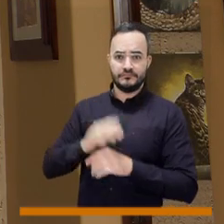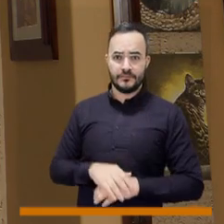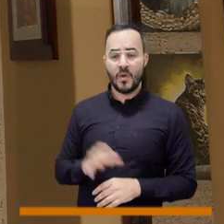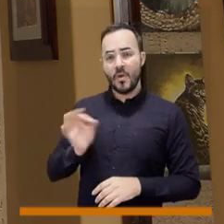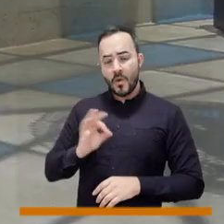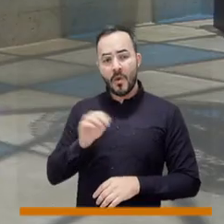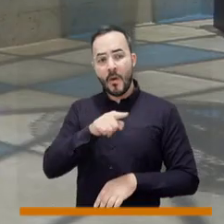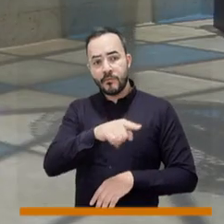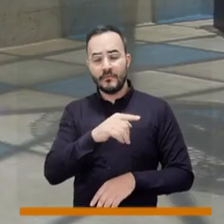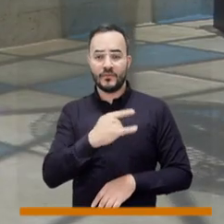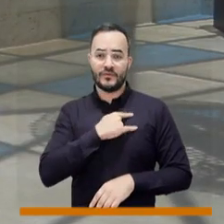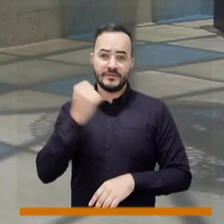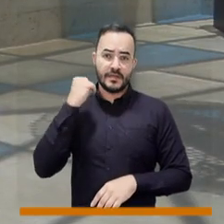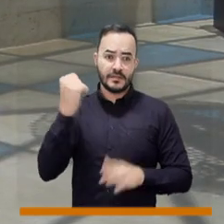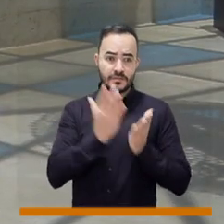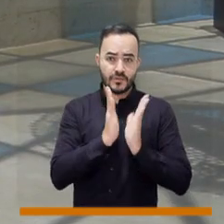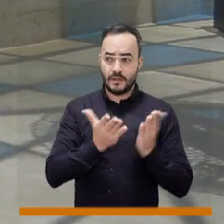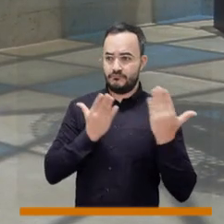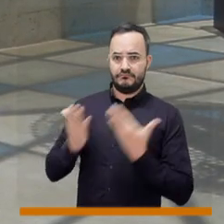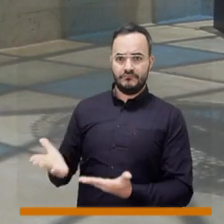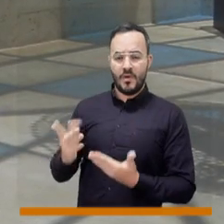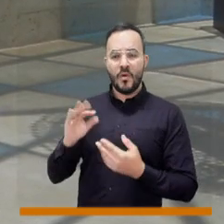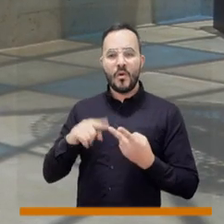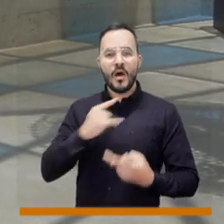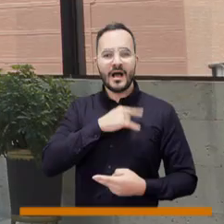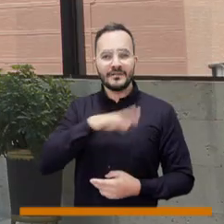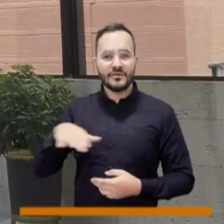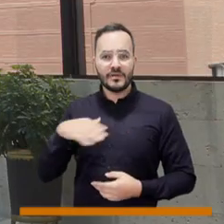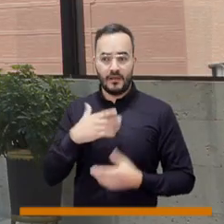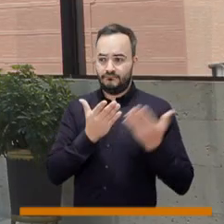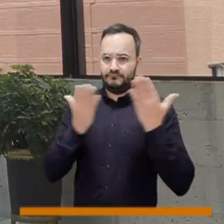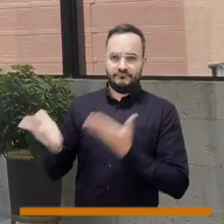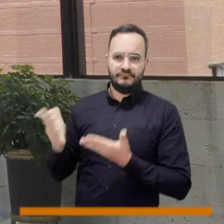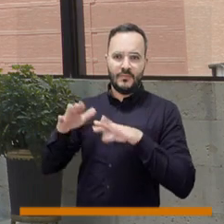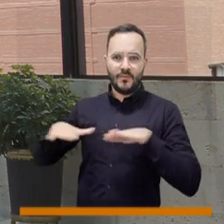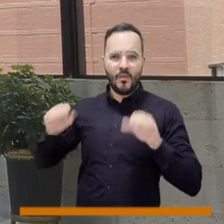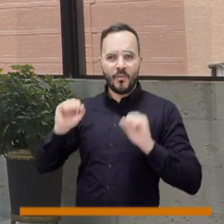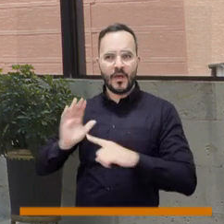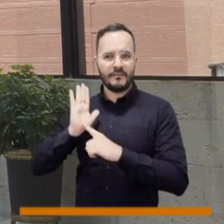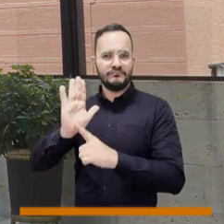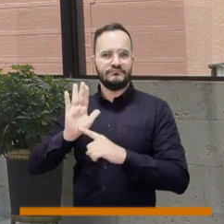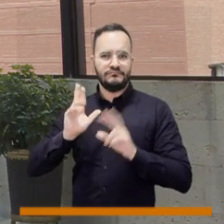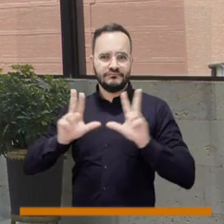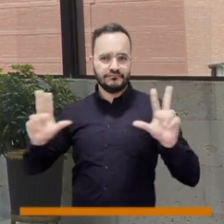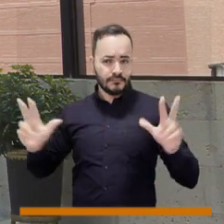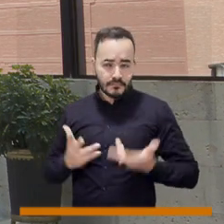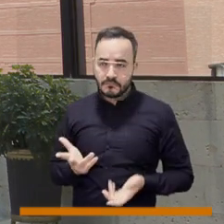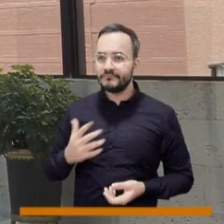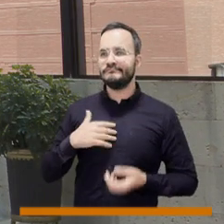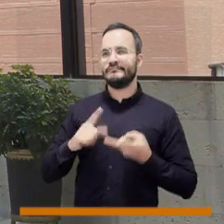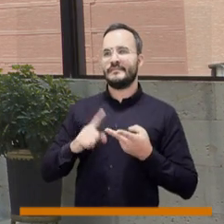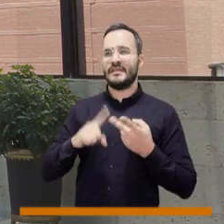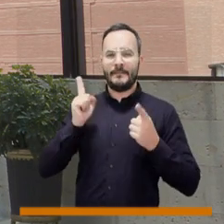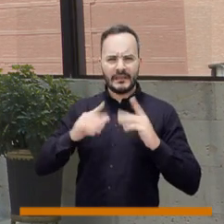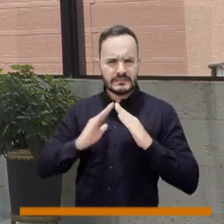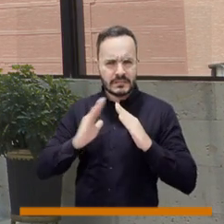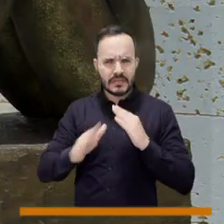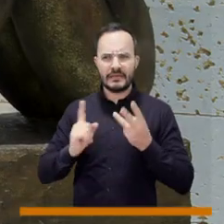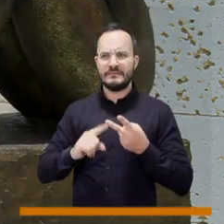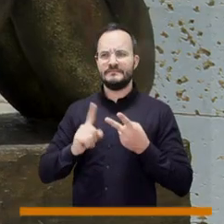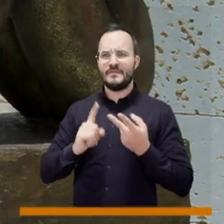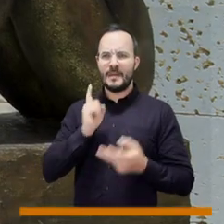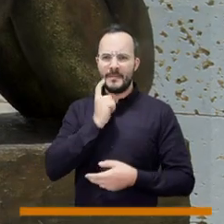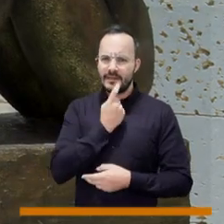tenemos ese espacio para estudiantes de la Nacional, de la de Antioquia y de diferentes municipios. O sea, que han expuesto artistas de La Ceja, de